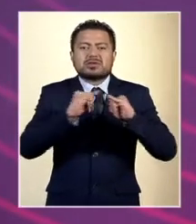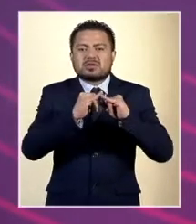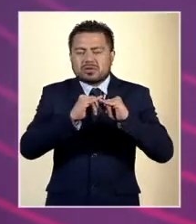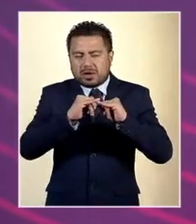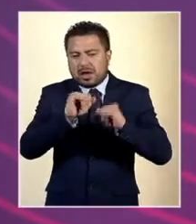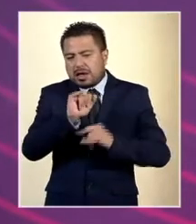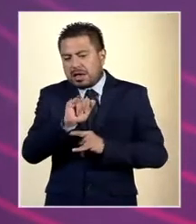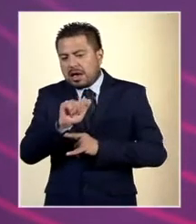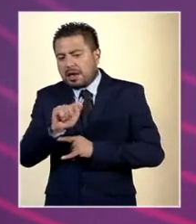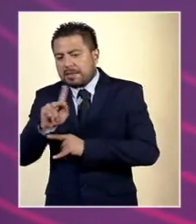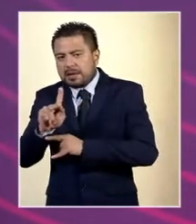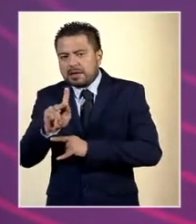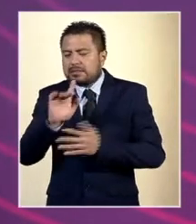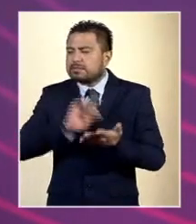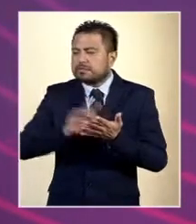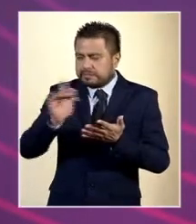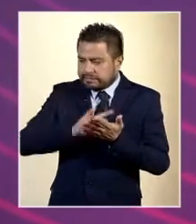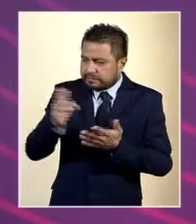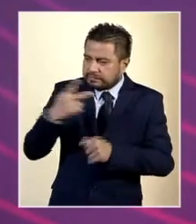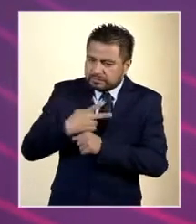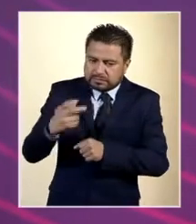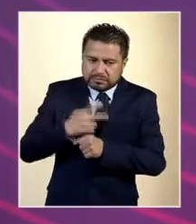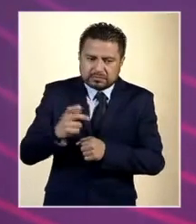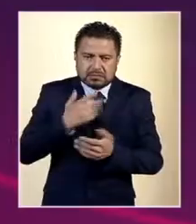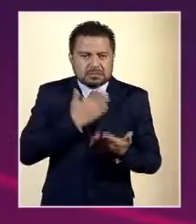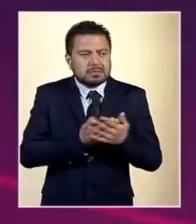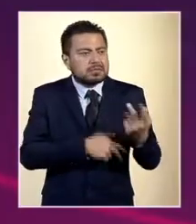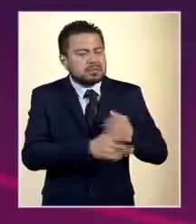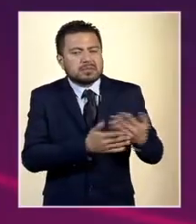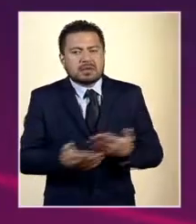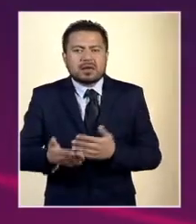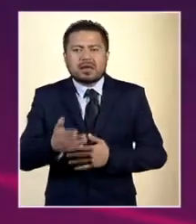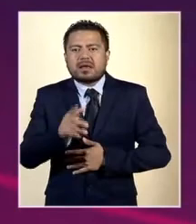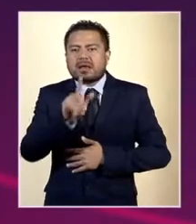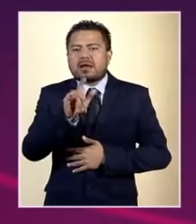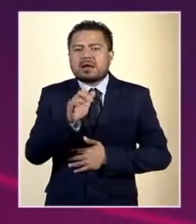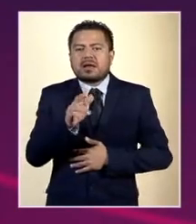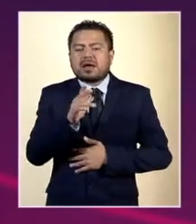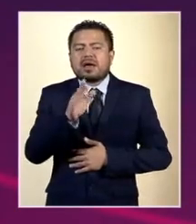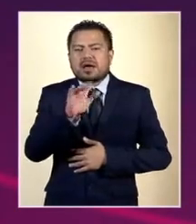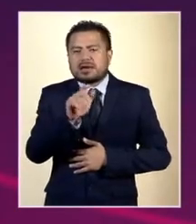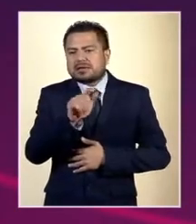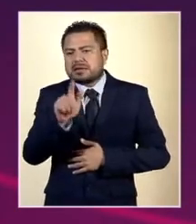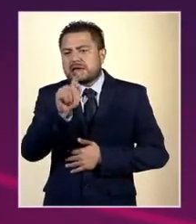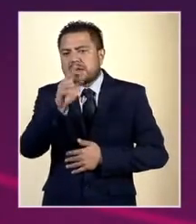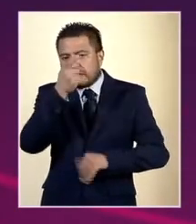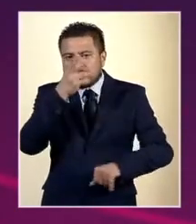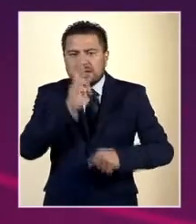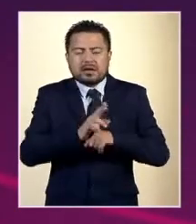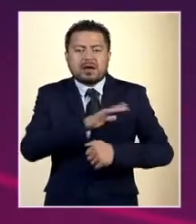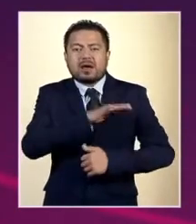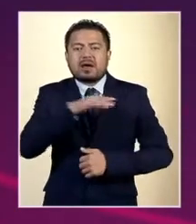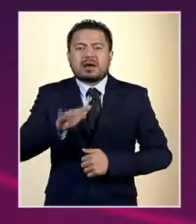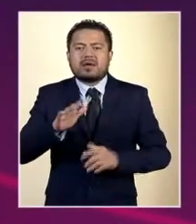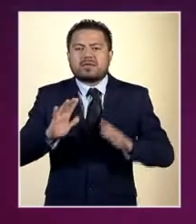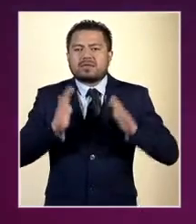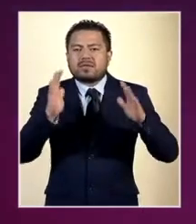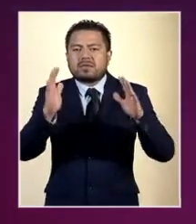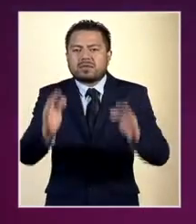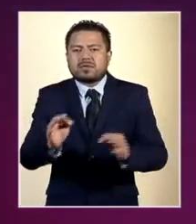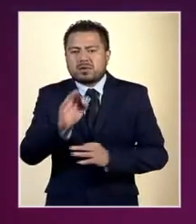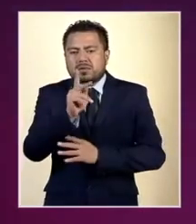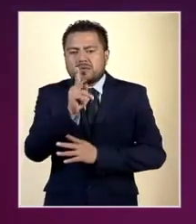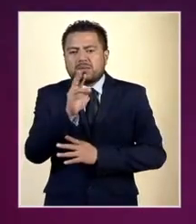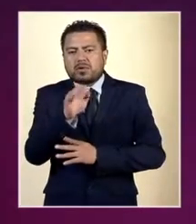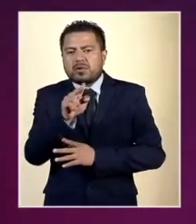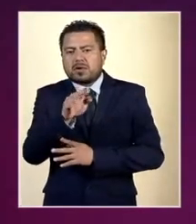Privada. Bienvenido, muchísimas gracias. Gracias por la invitación, muchas gracias. Laura Alvarado Castellanos, que es directora general de Fundación Pro